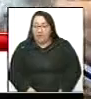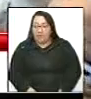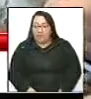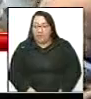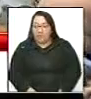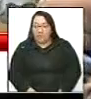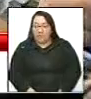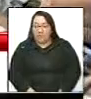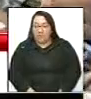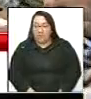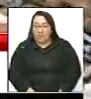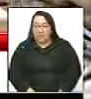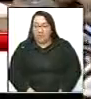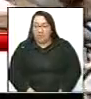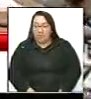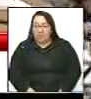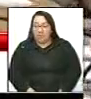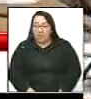Conforme al voto.